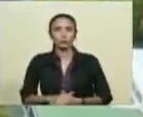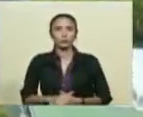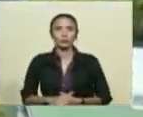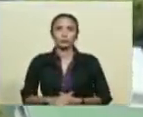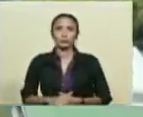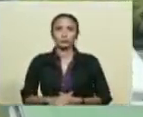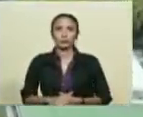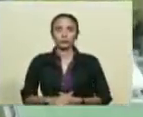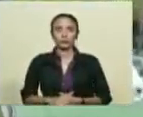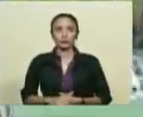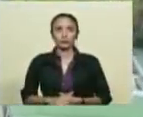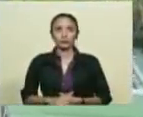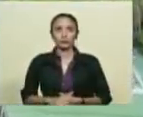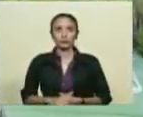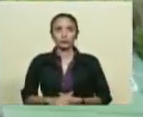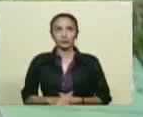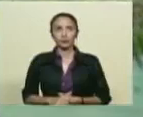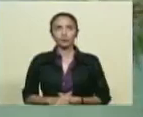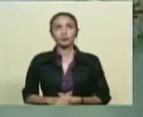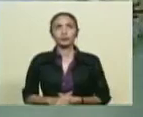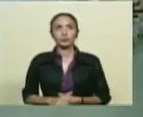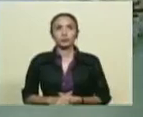Presidente, buenas